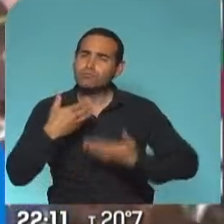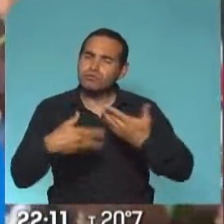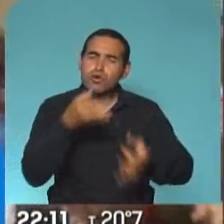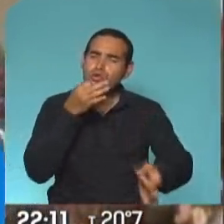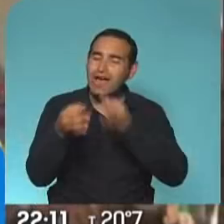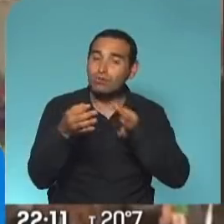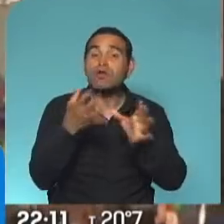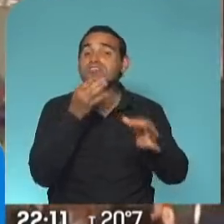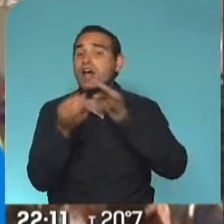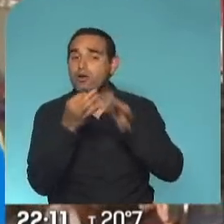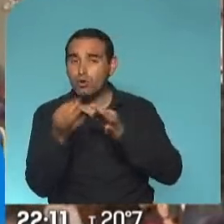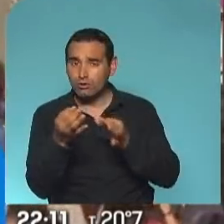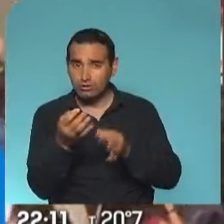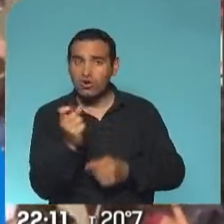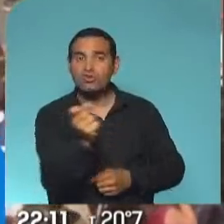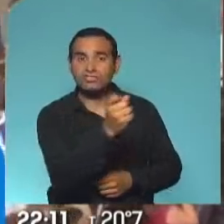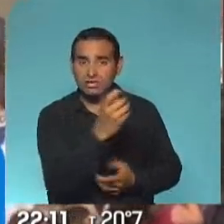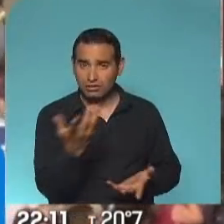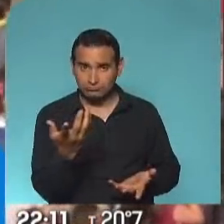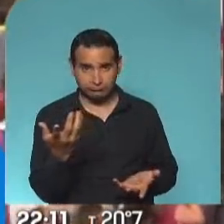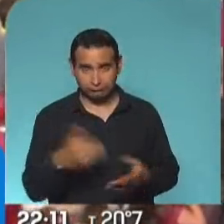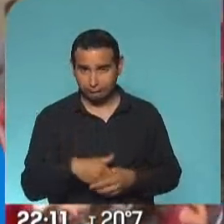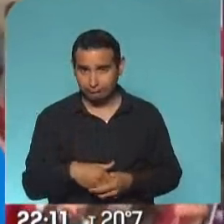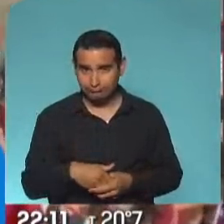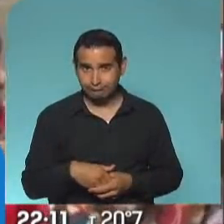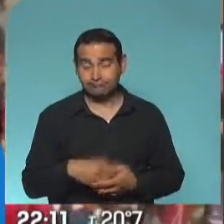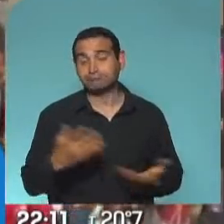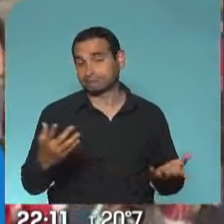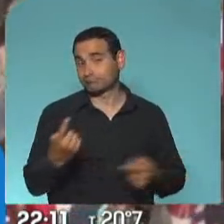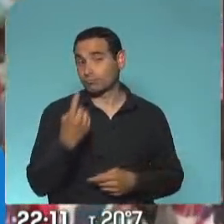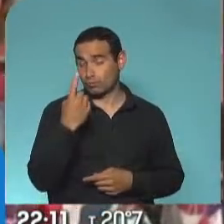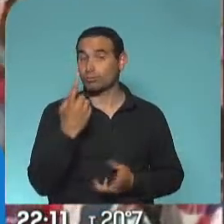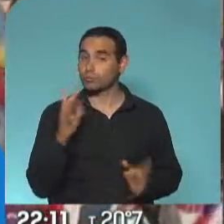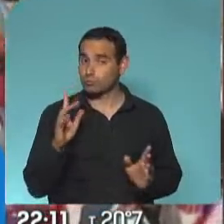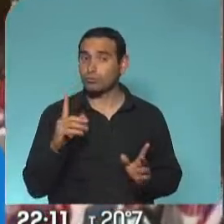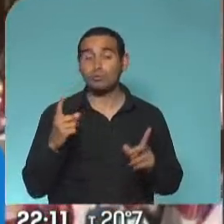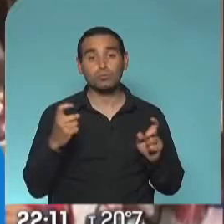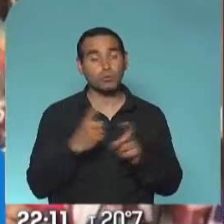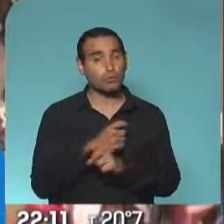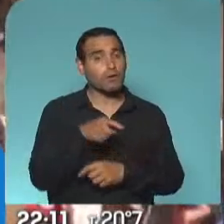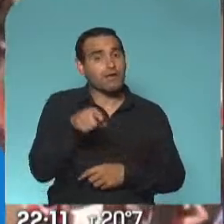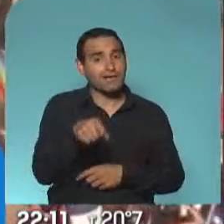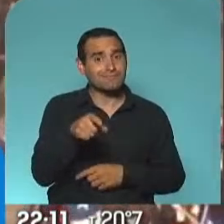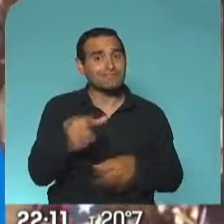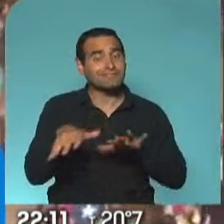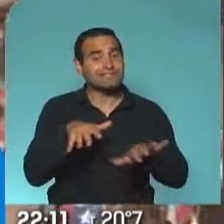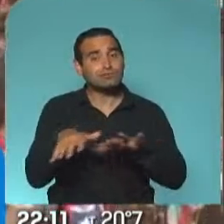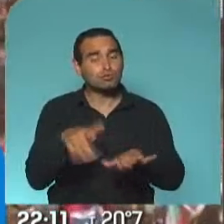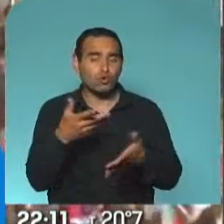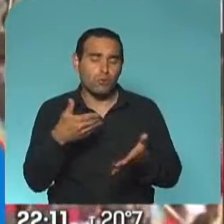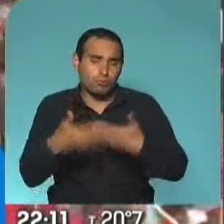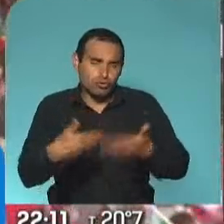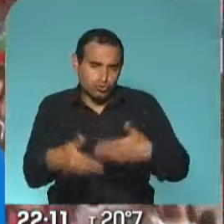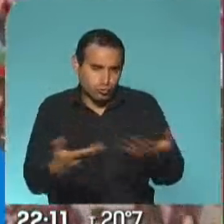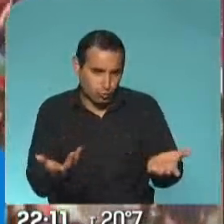pero el diálogo, ¿con quién puede ser, José? Bueno, Jorge, uno de los rasgos más notorios de este proceso, porque ya